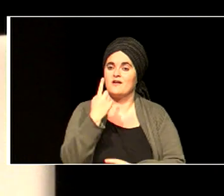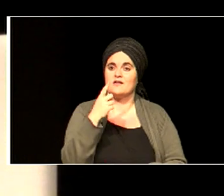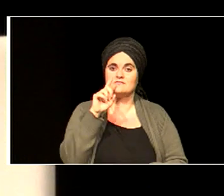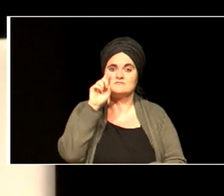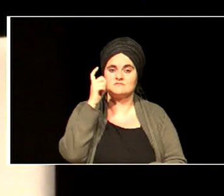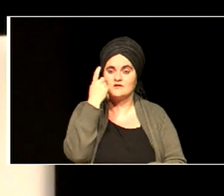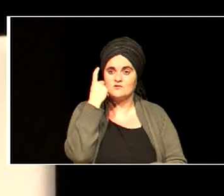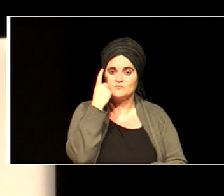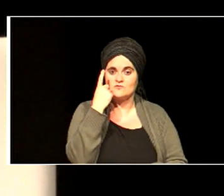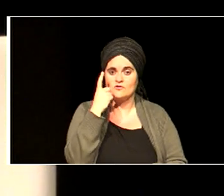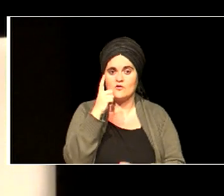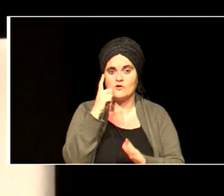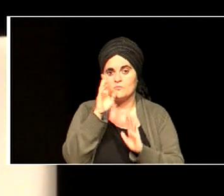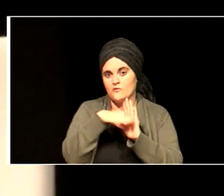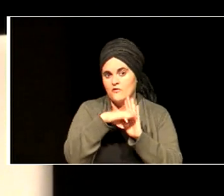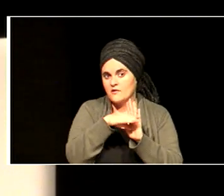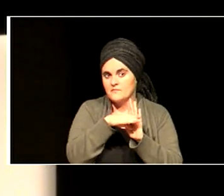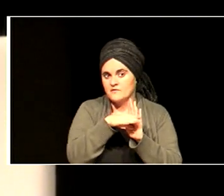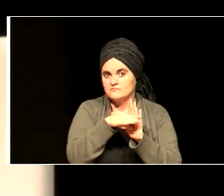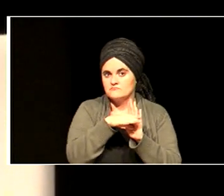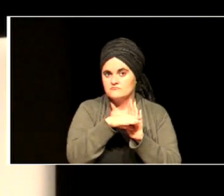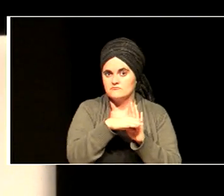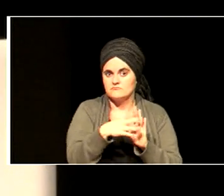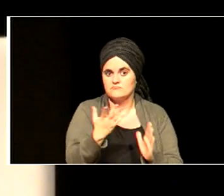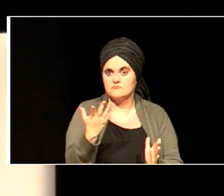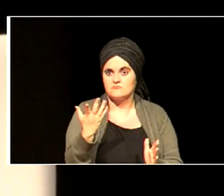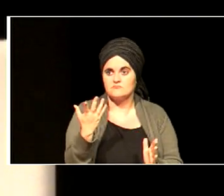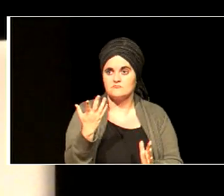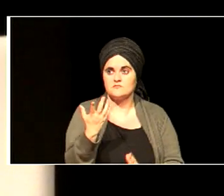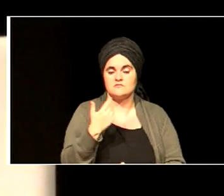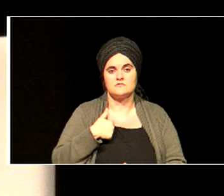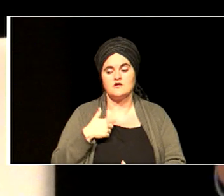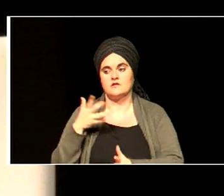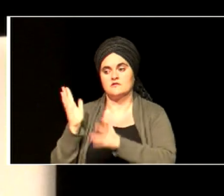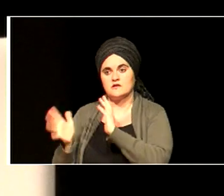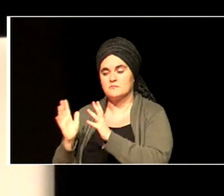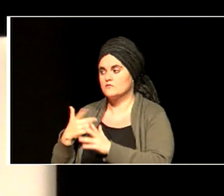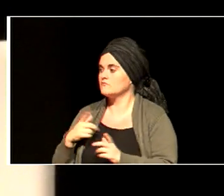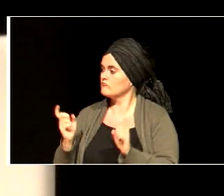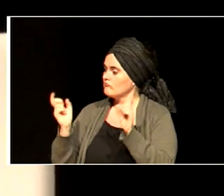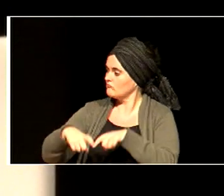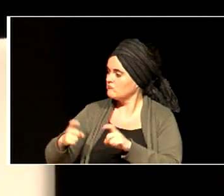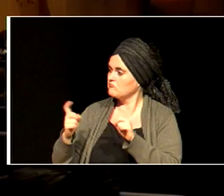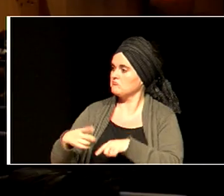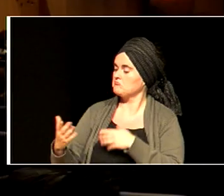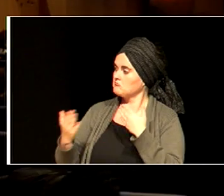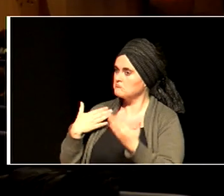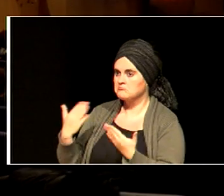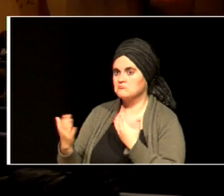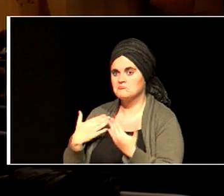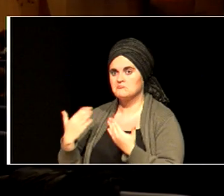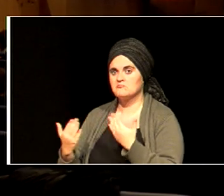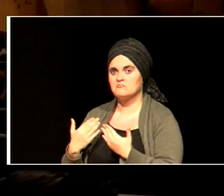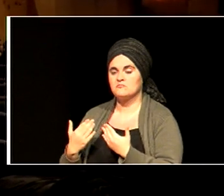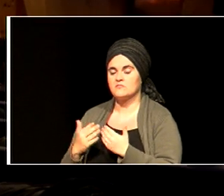programan izango zuena, eta bueno, ba, hasi ginen terapeutarekin biltzen, hitz egiten genuen,